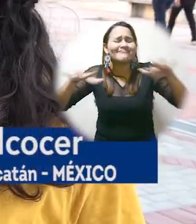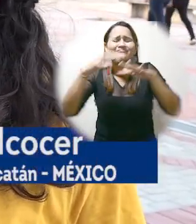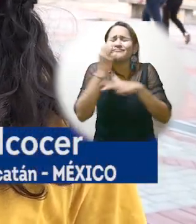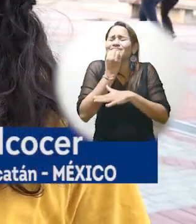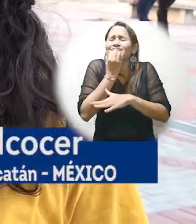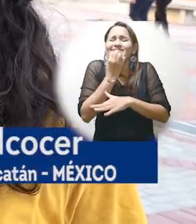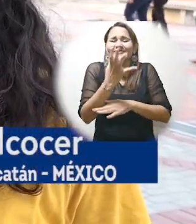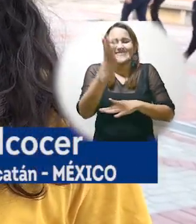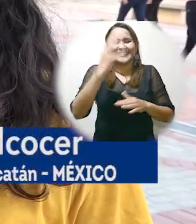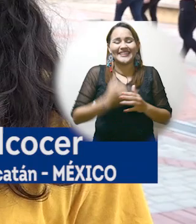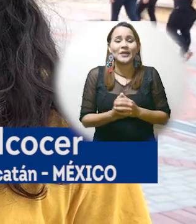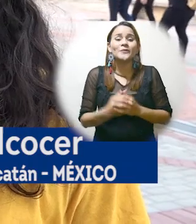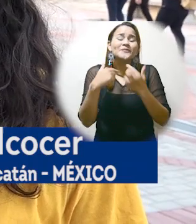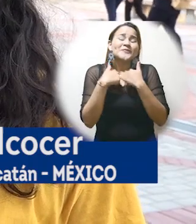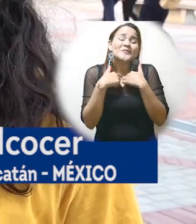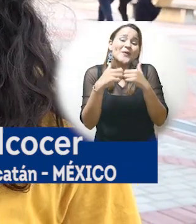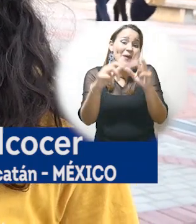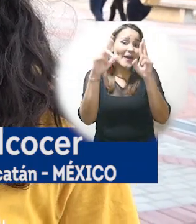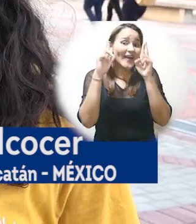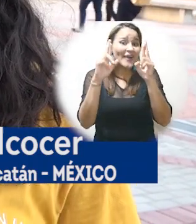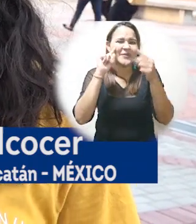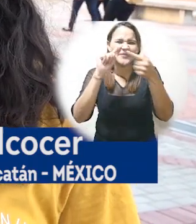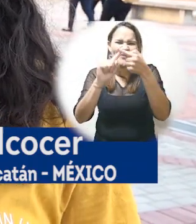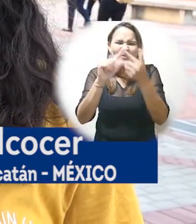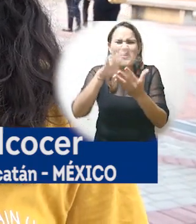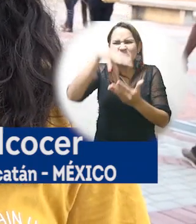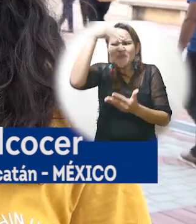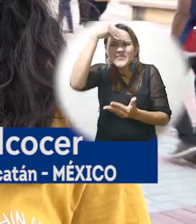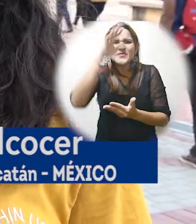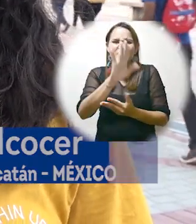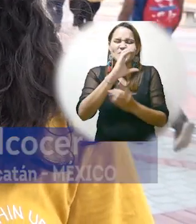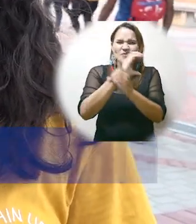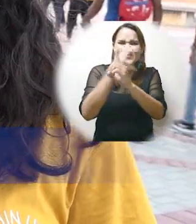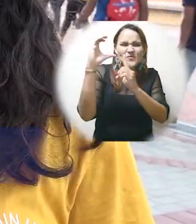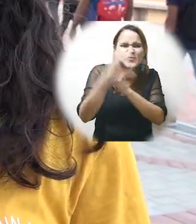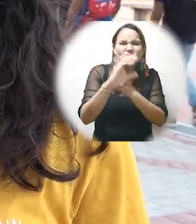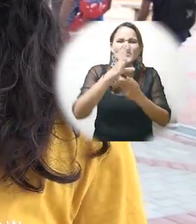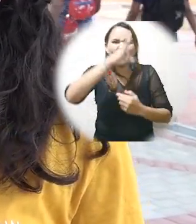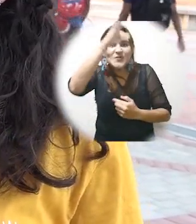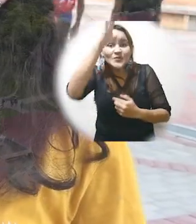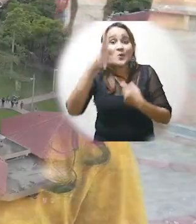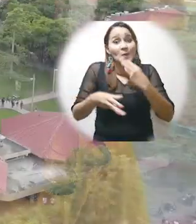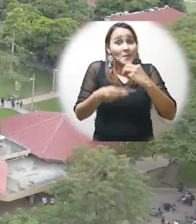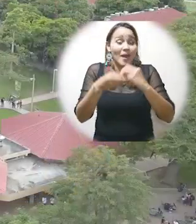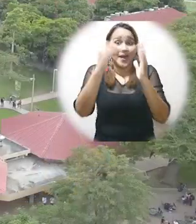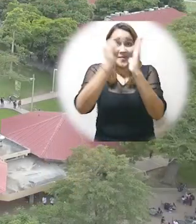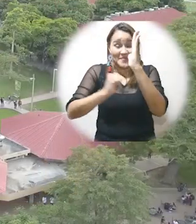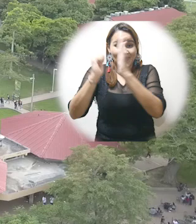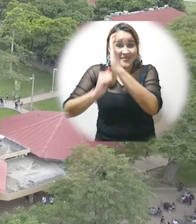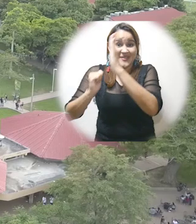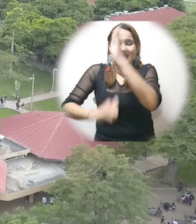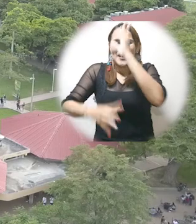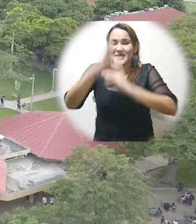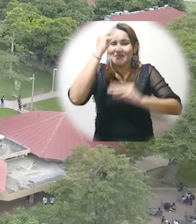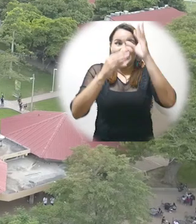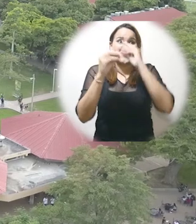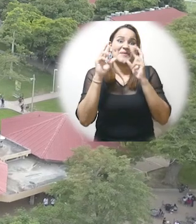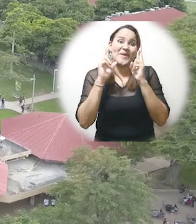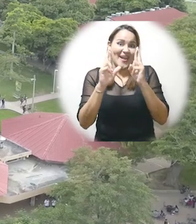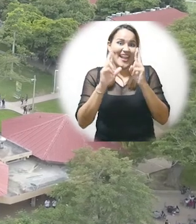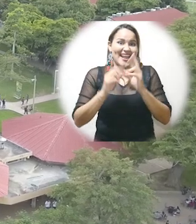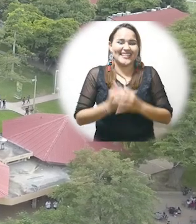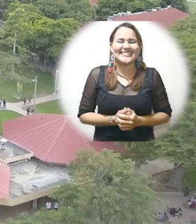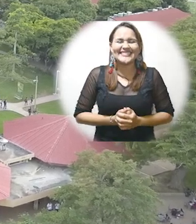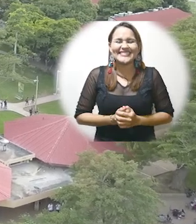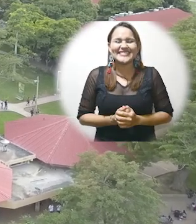bonita y espero poder aprender mucho de la cultura, espero poder aprender mucho de las materias, pues aprender lo más que